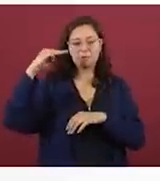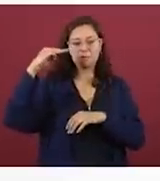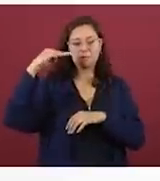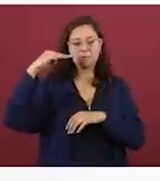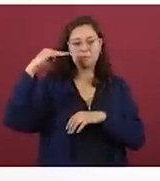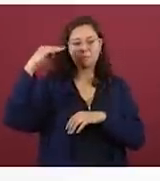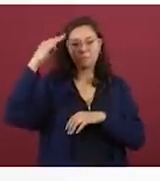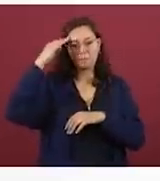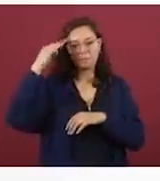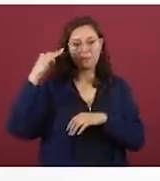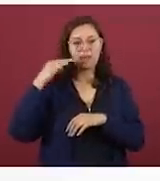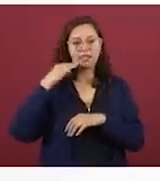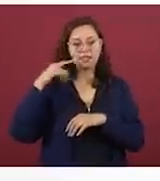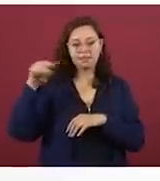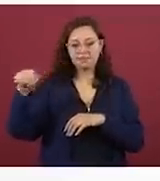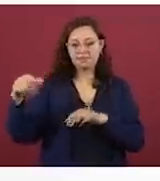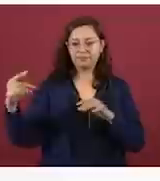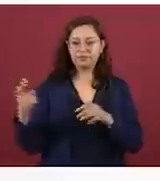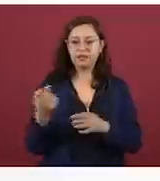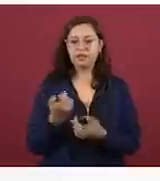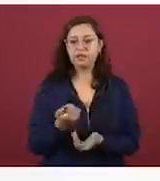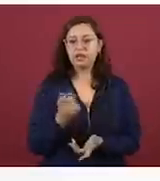21.32 es el precio al público,